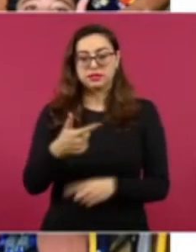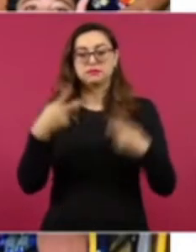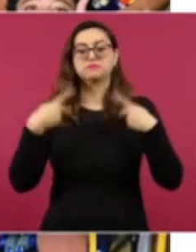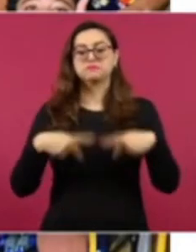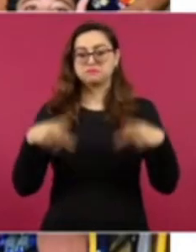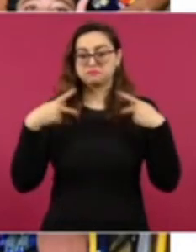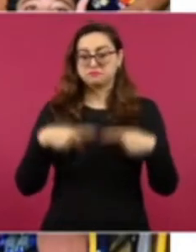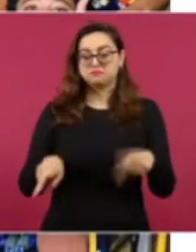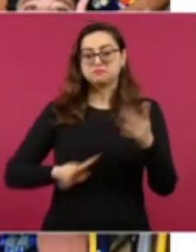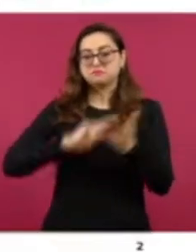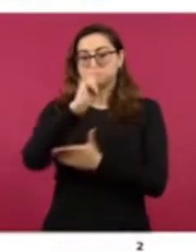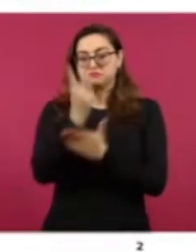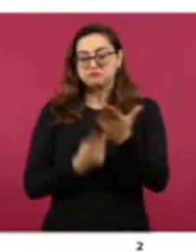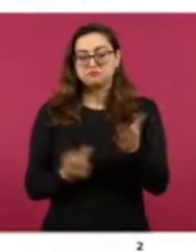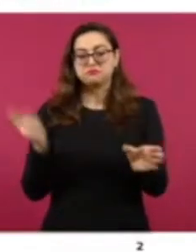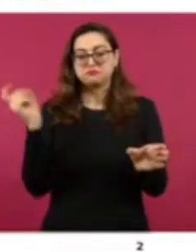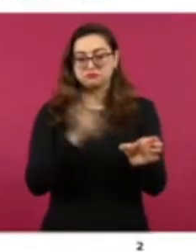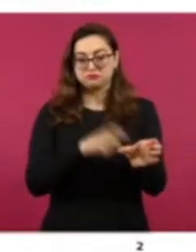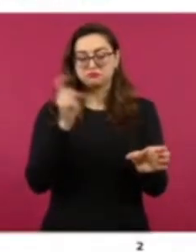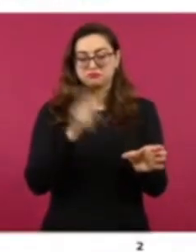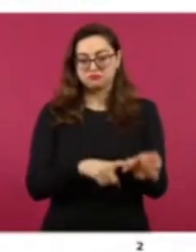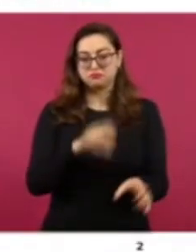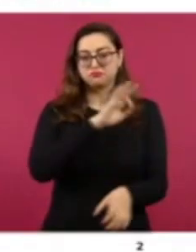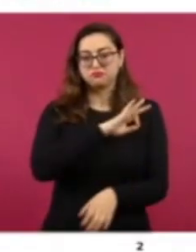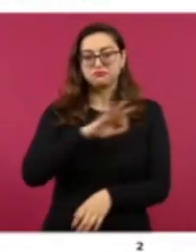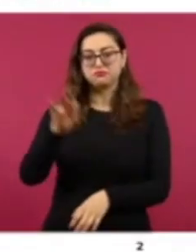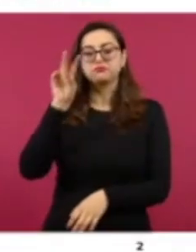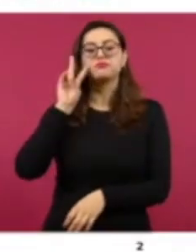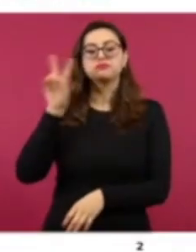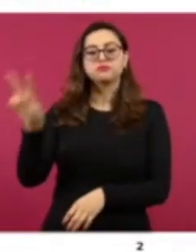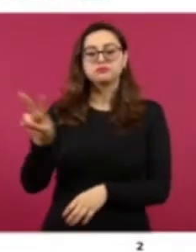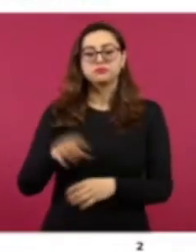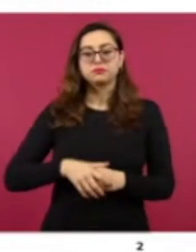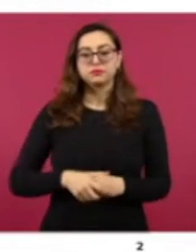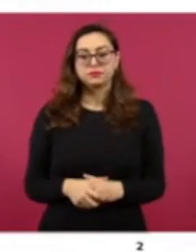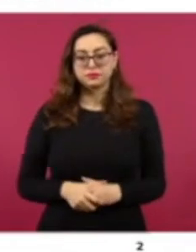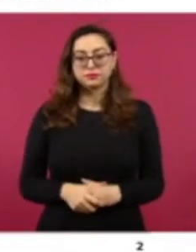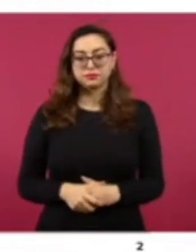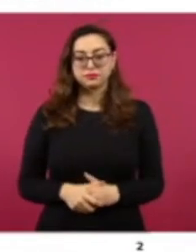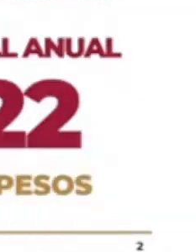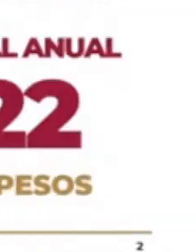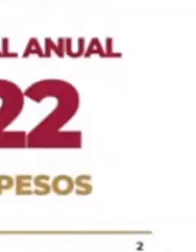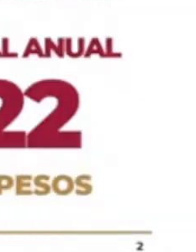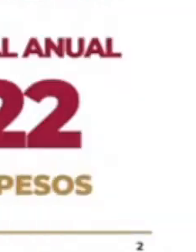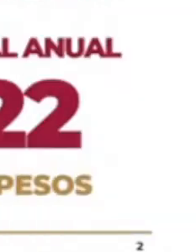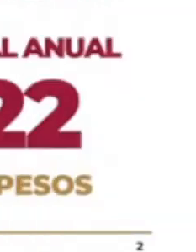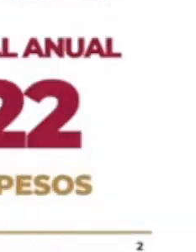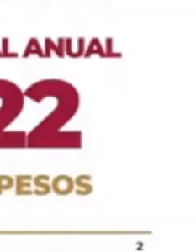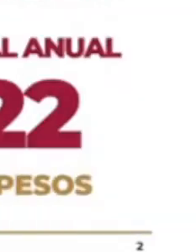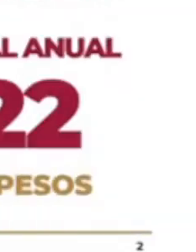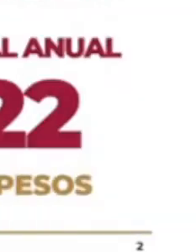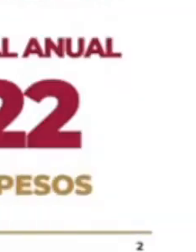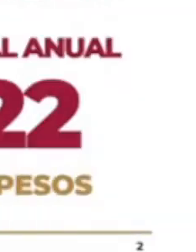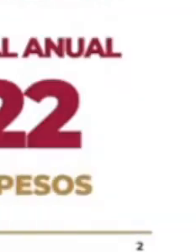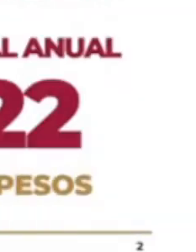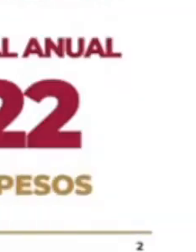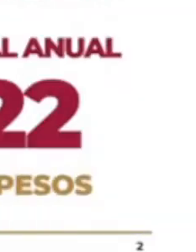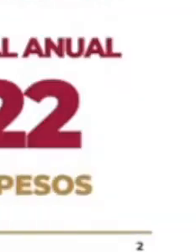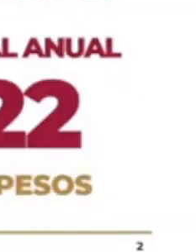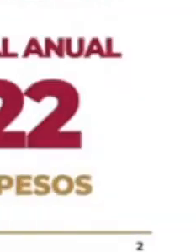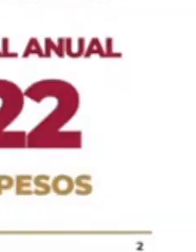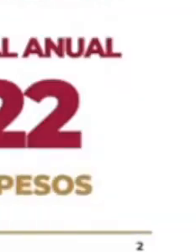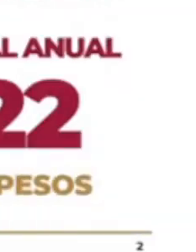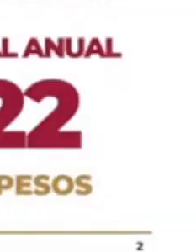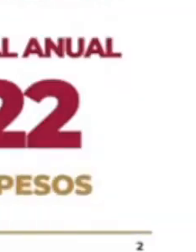derechohabientes de los programas y pensiones del bienestar con una inversión de Diez mil ochocientos Trece millones de pesos